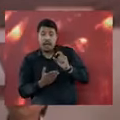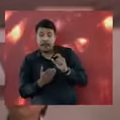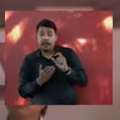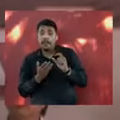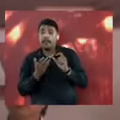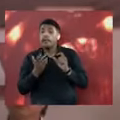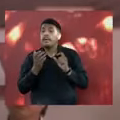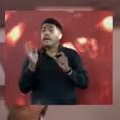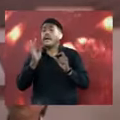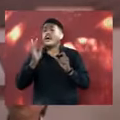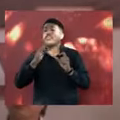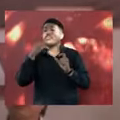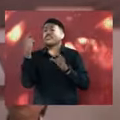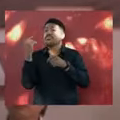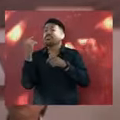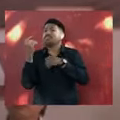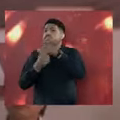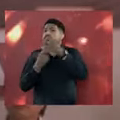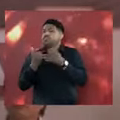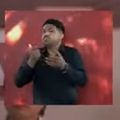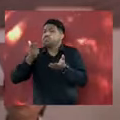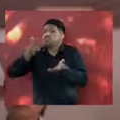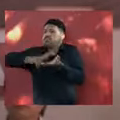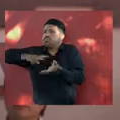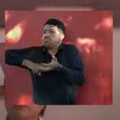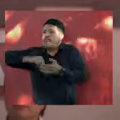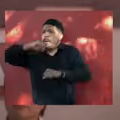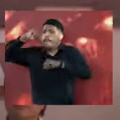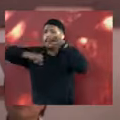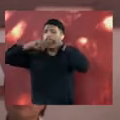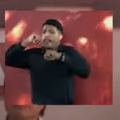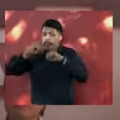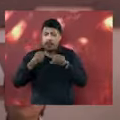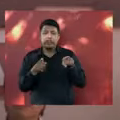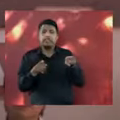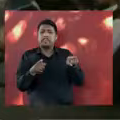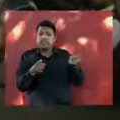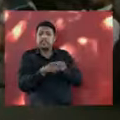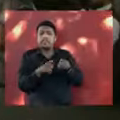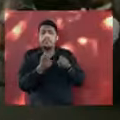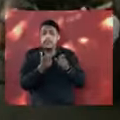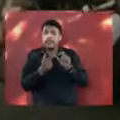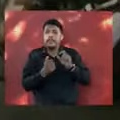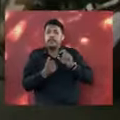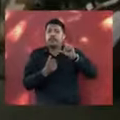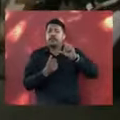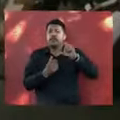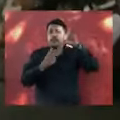los salarios nuevamente en nuestro país. ¿Les parece bien?